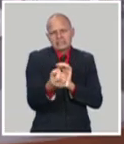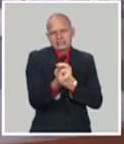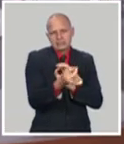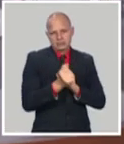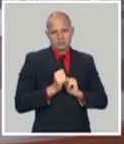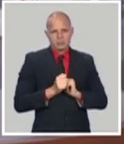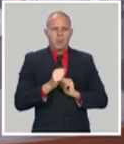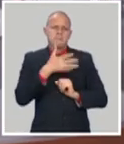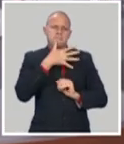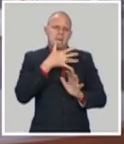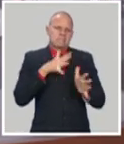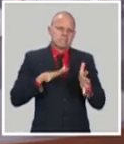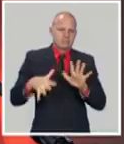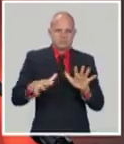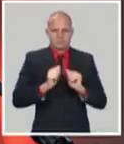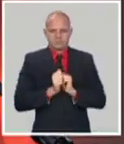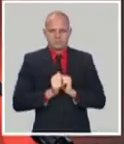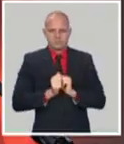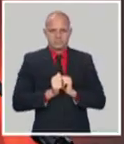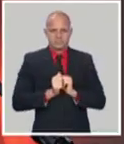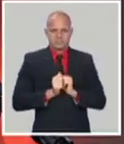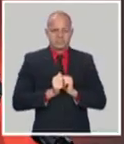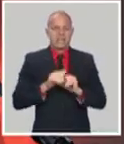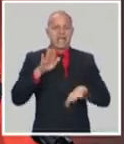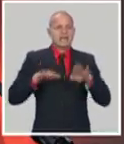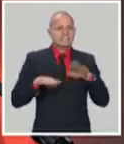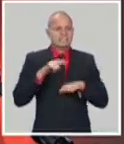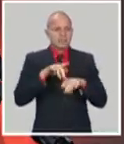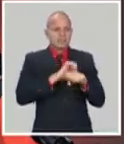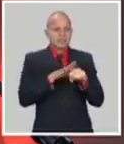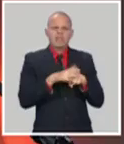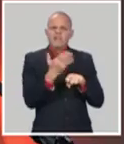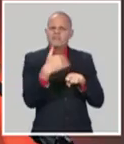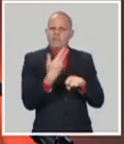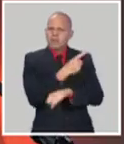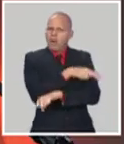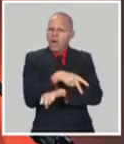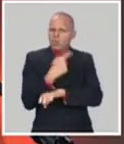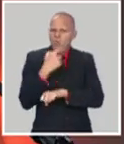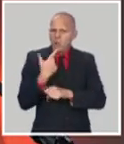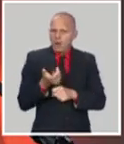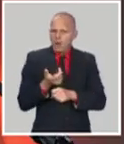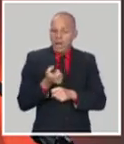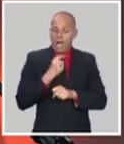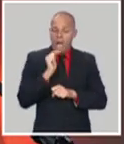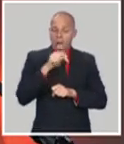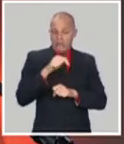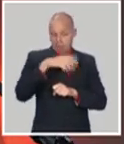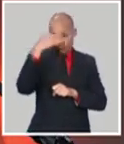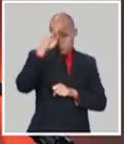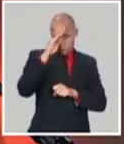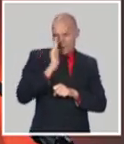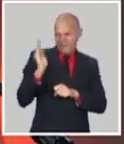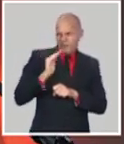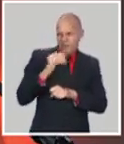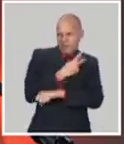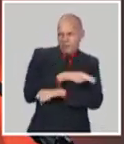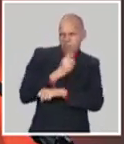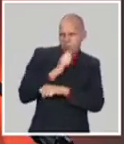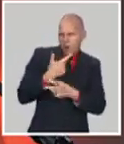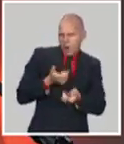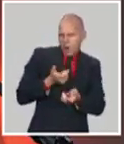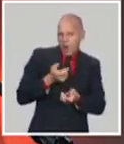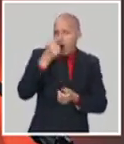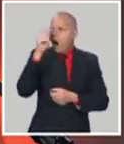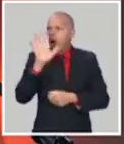¿Cómo se disemina? ¿De dónde entró este virus, esta variante que tengo aquí? Y todo eso, y muchos aspectos más, es lo